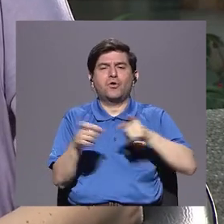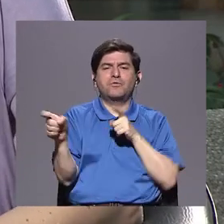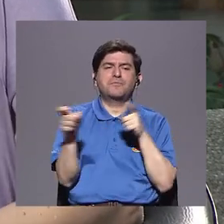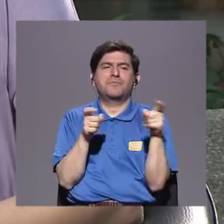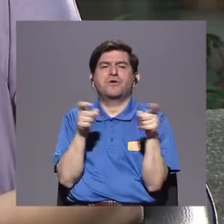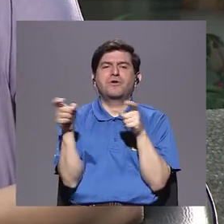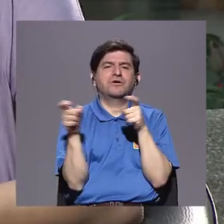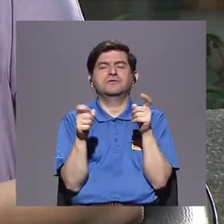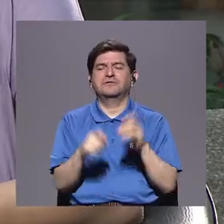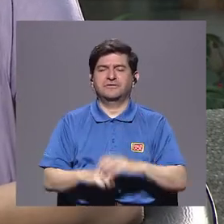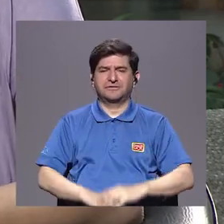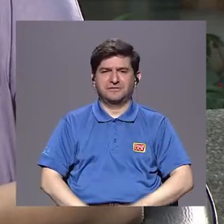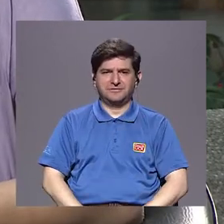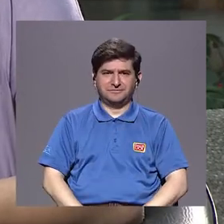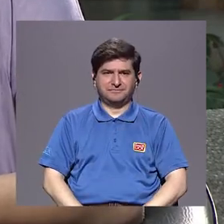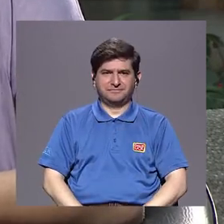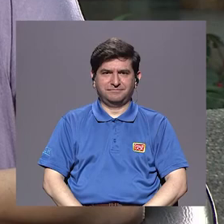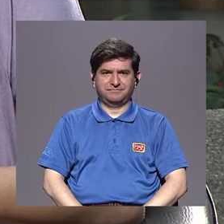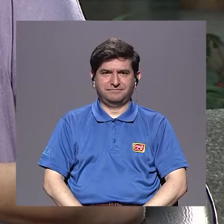control. Entonces,